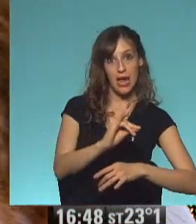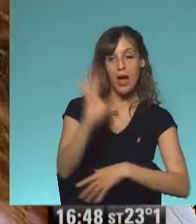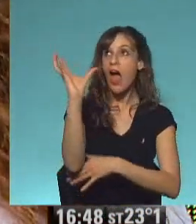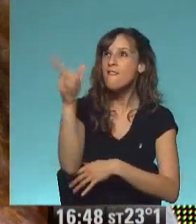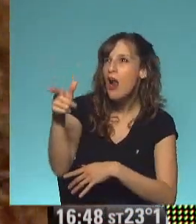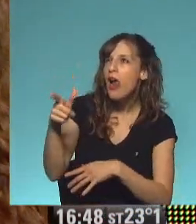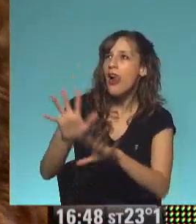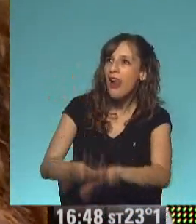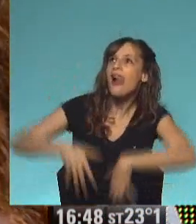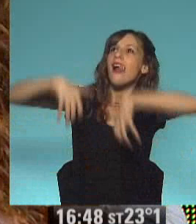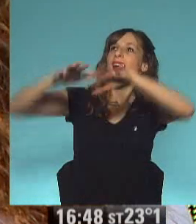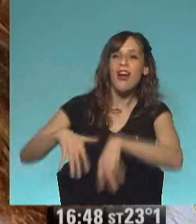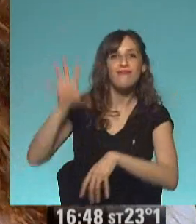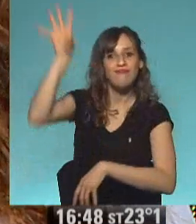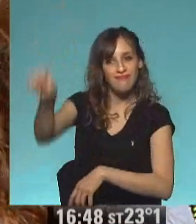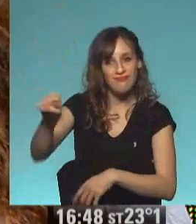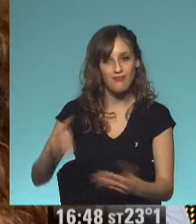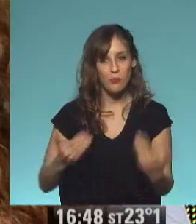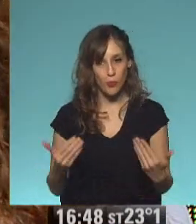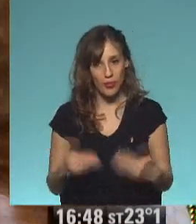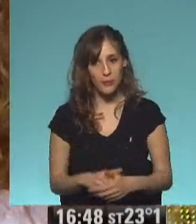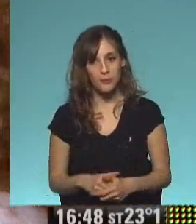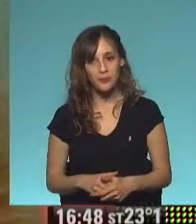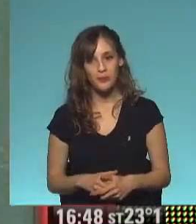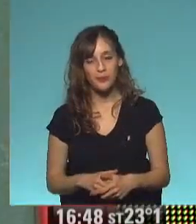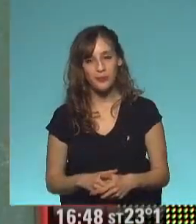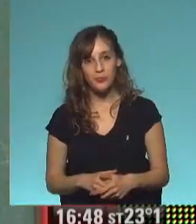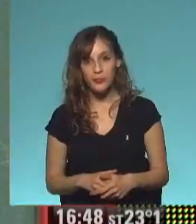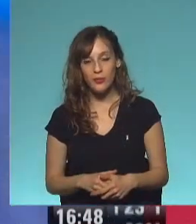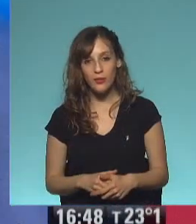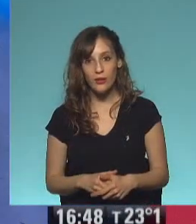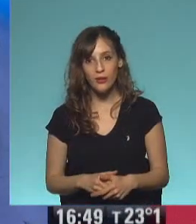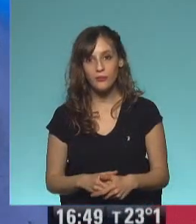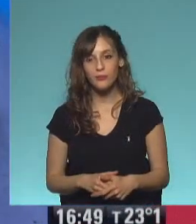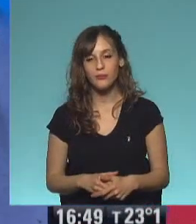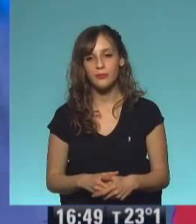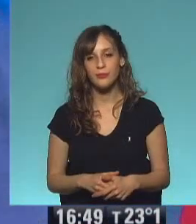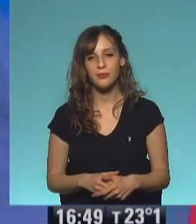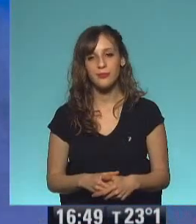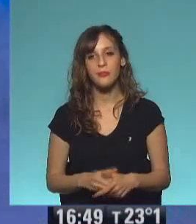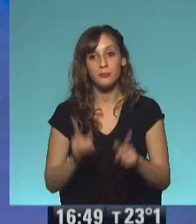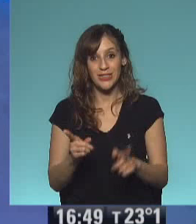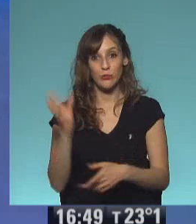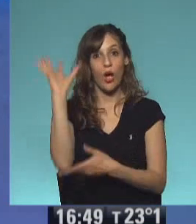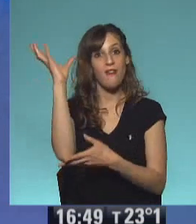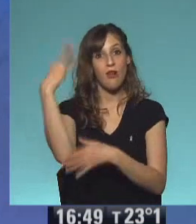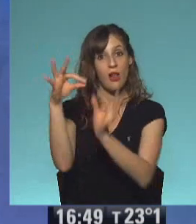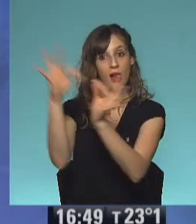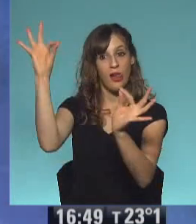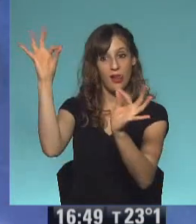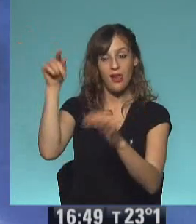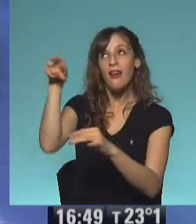caso que tenga la vocal para alcanzar la rama haga rama la rama ahí